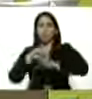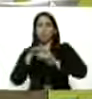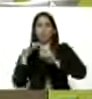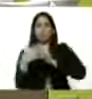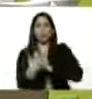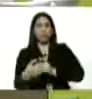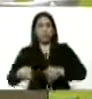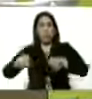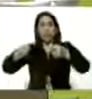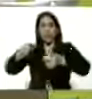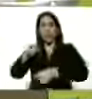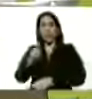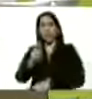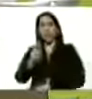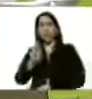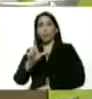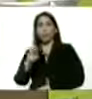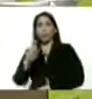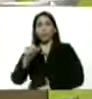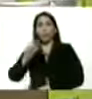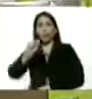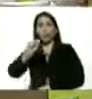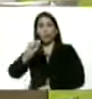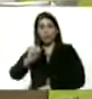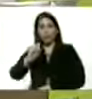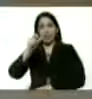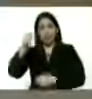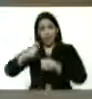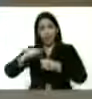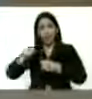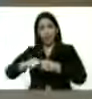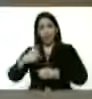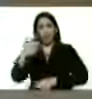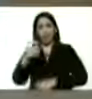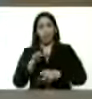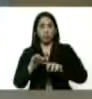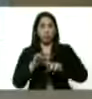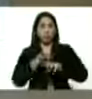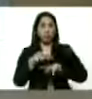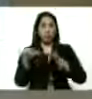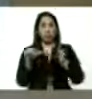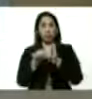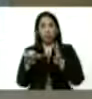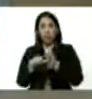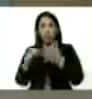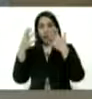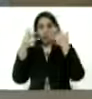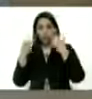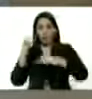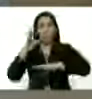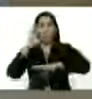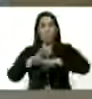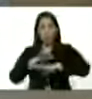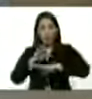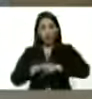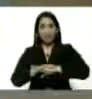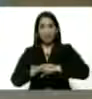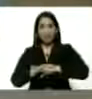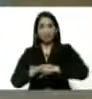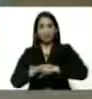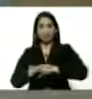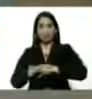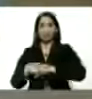del mercado de las pulgas y en estos tres municipios donde entendemos ocurre el tránsito